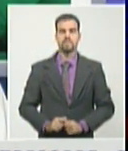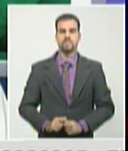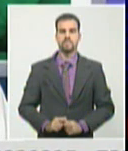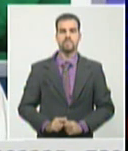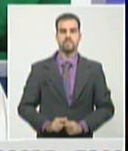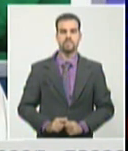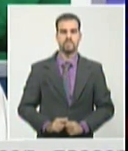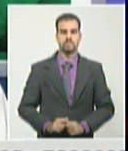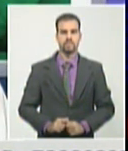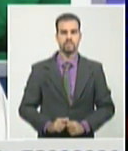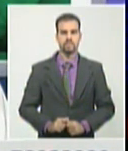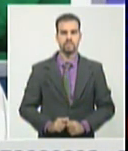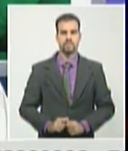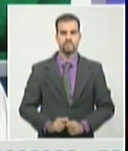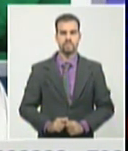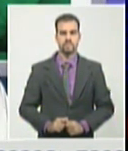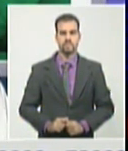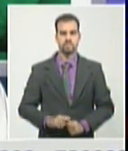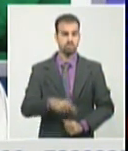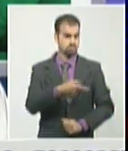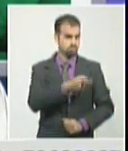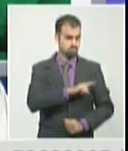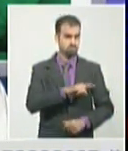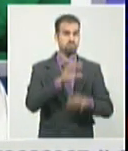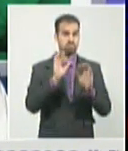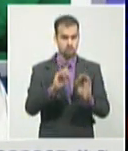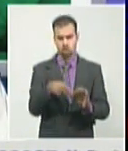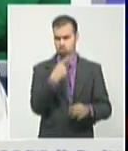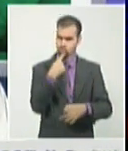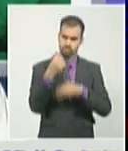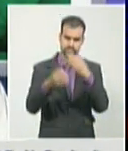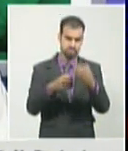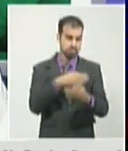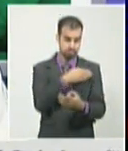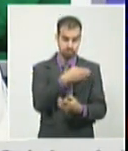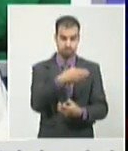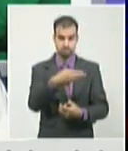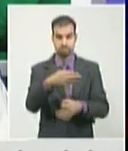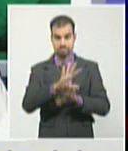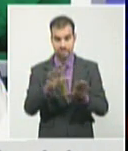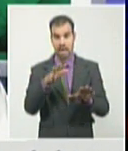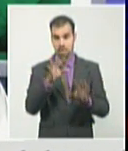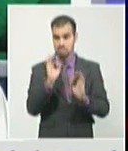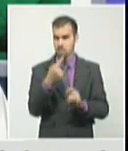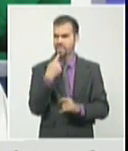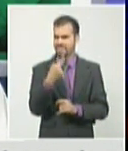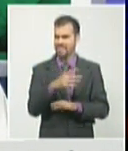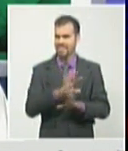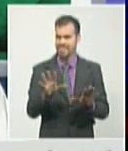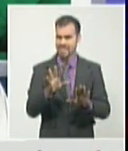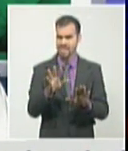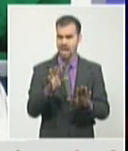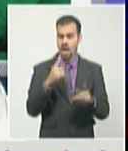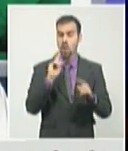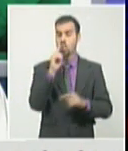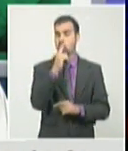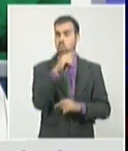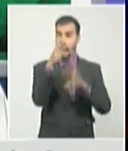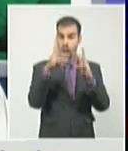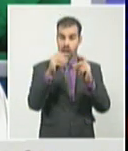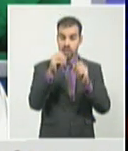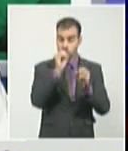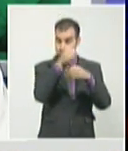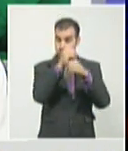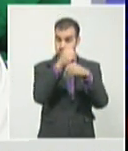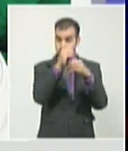incrementa el número de muestra como hemos ido viniendo diciendo todos los gráficos de que todos los días una